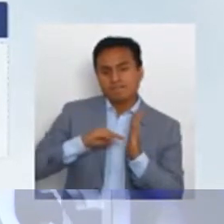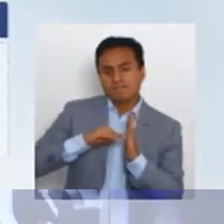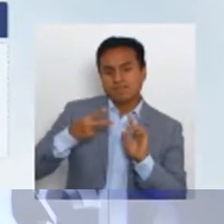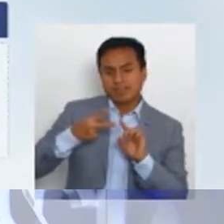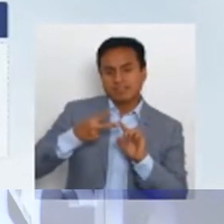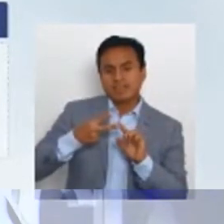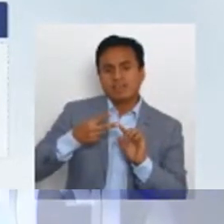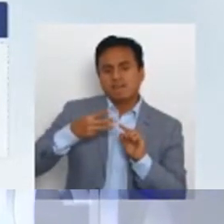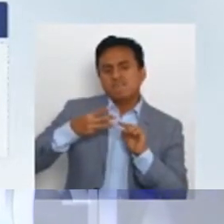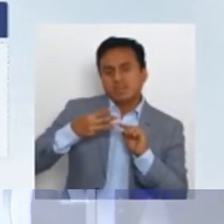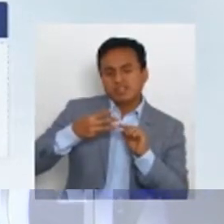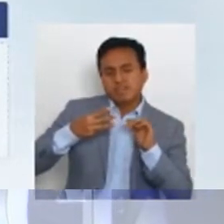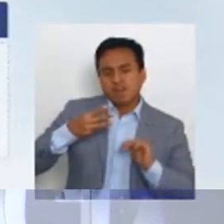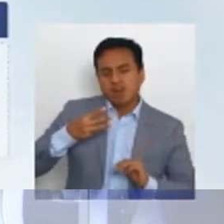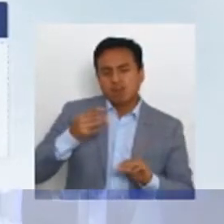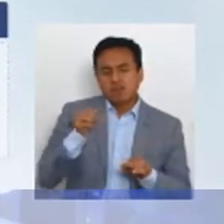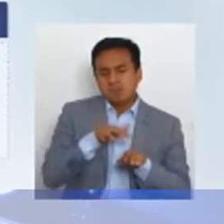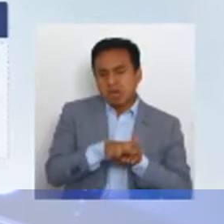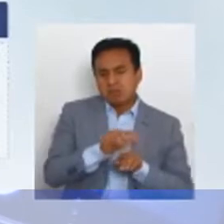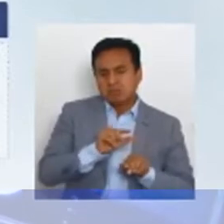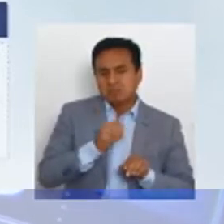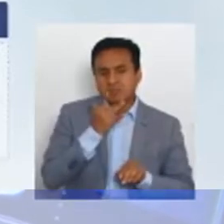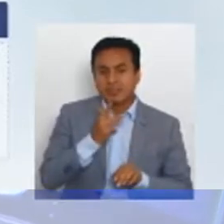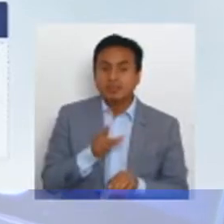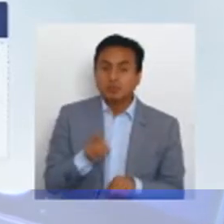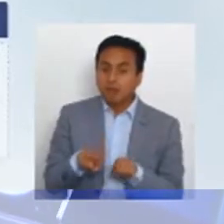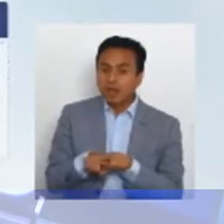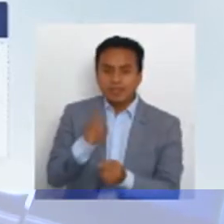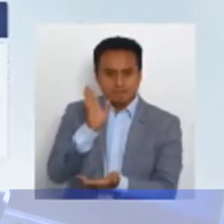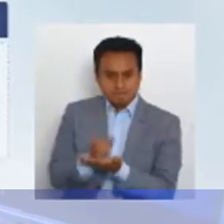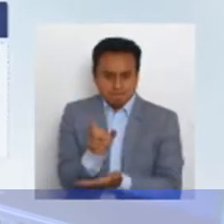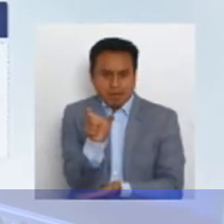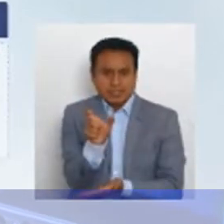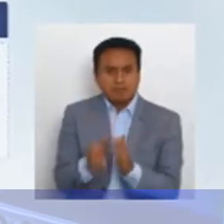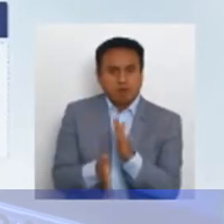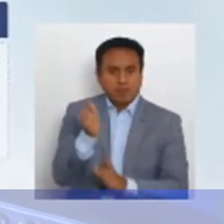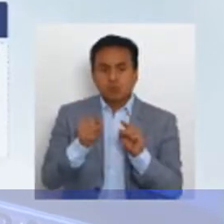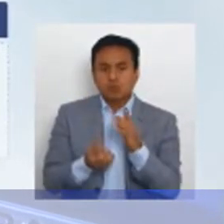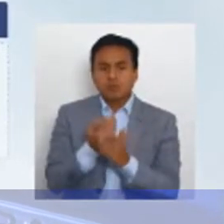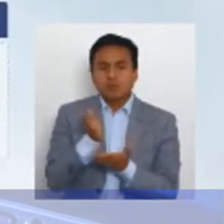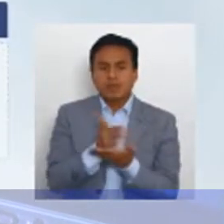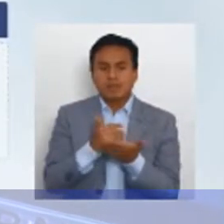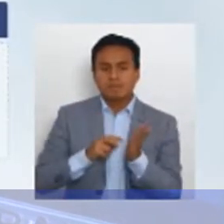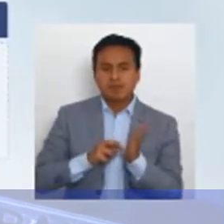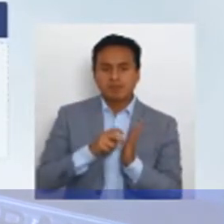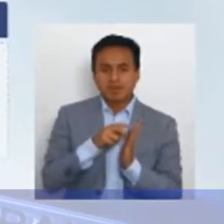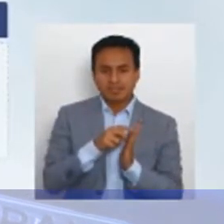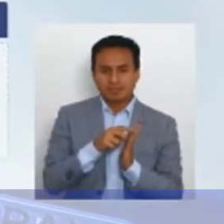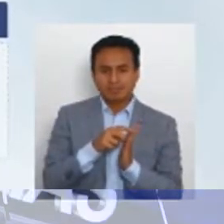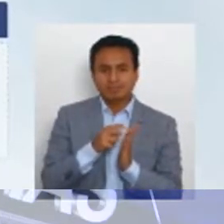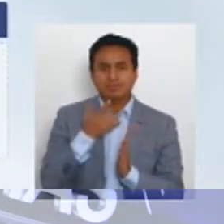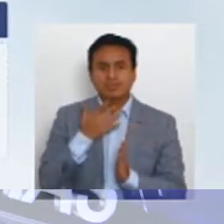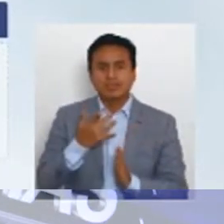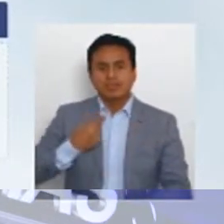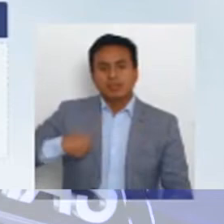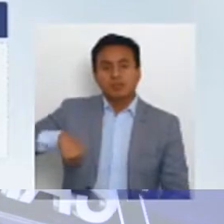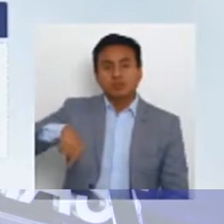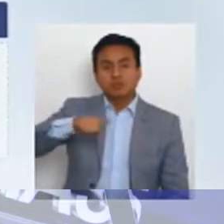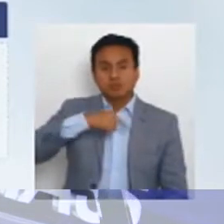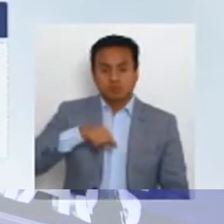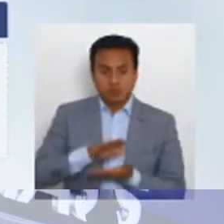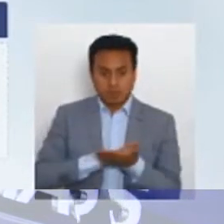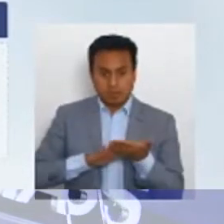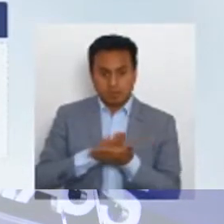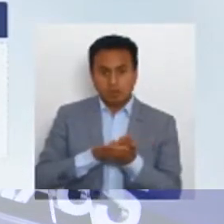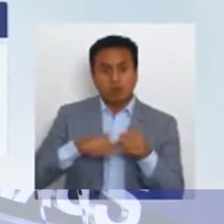El segundo se refiere a la capacidad de respuesta del sistema de salud. Y el tercer eje considera el porcentaje de